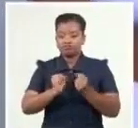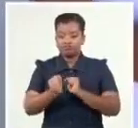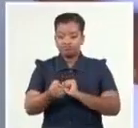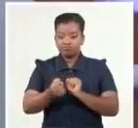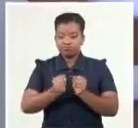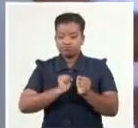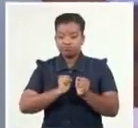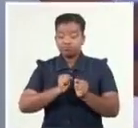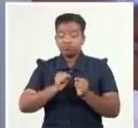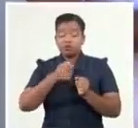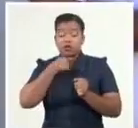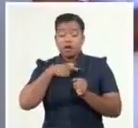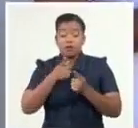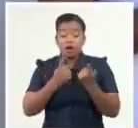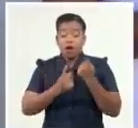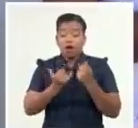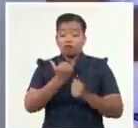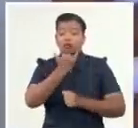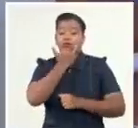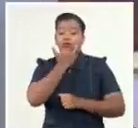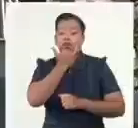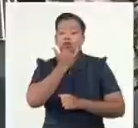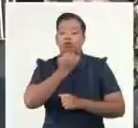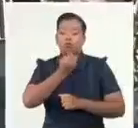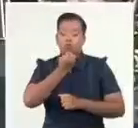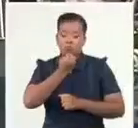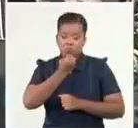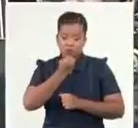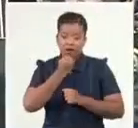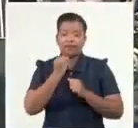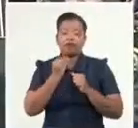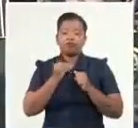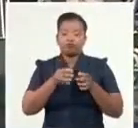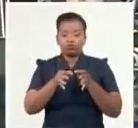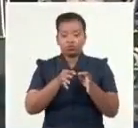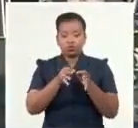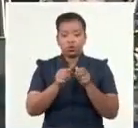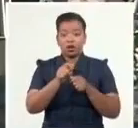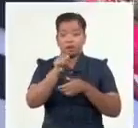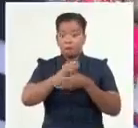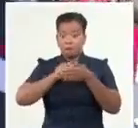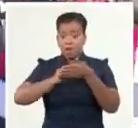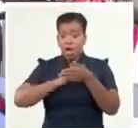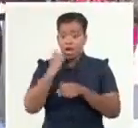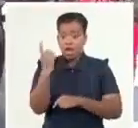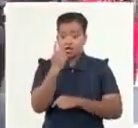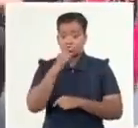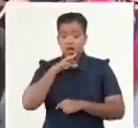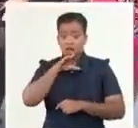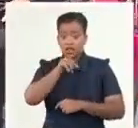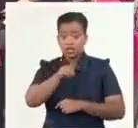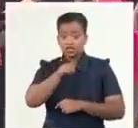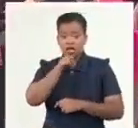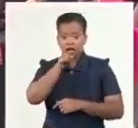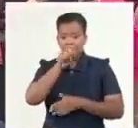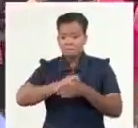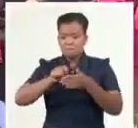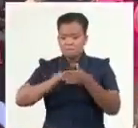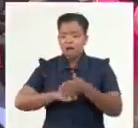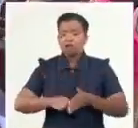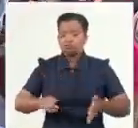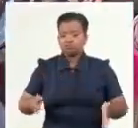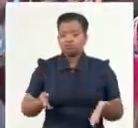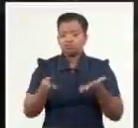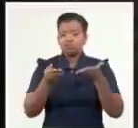de afectaciones en el sistema. Es una estrategia nacional, dijo, impulsada con participación